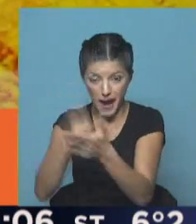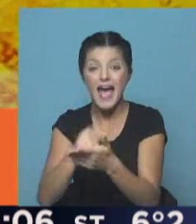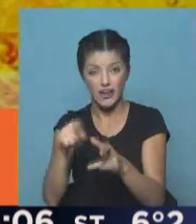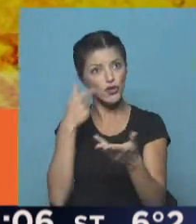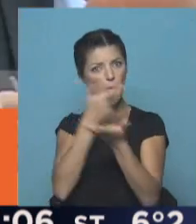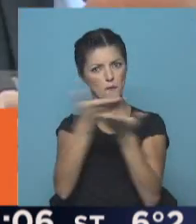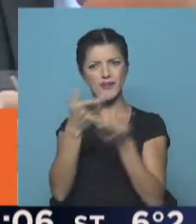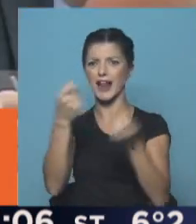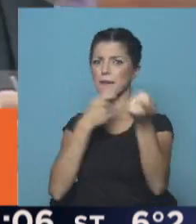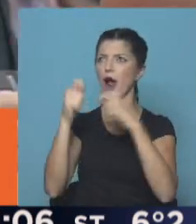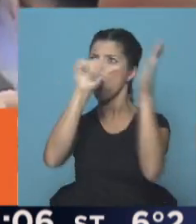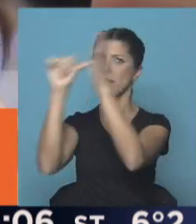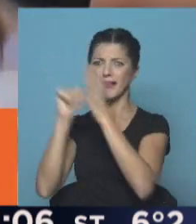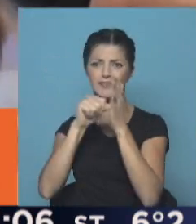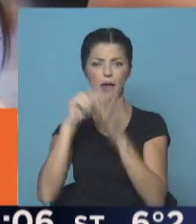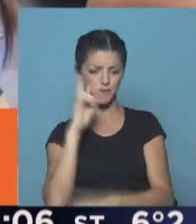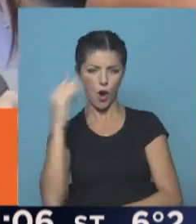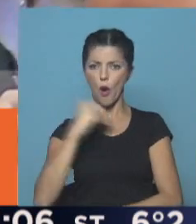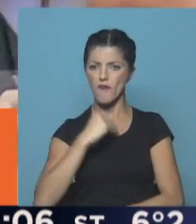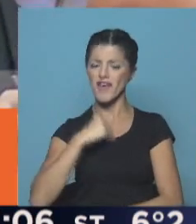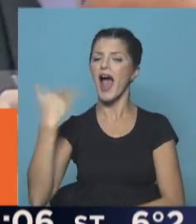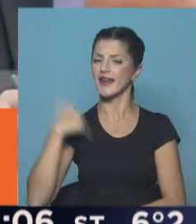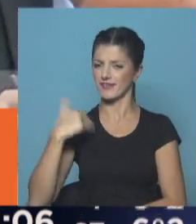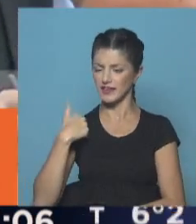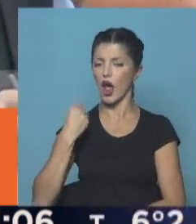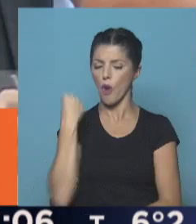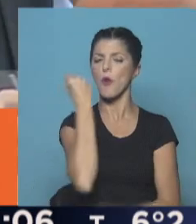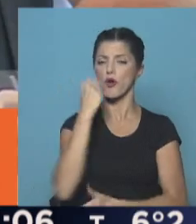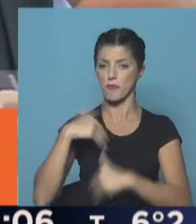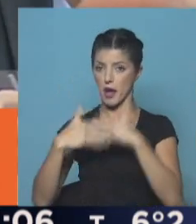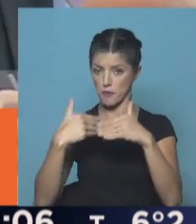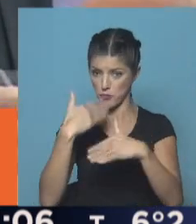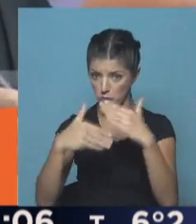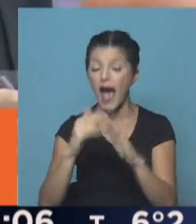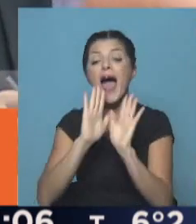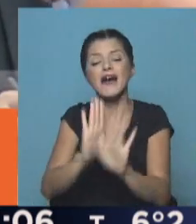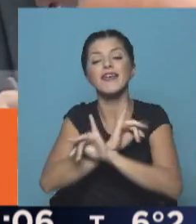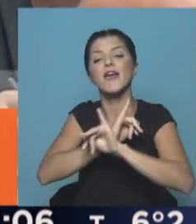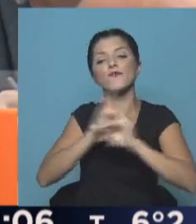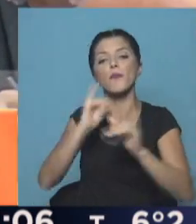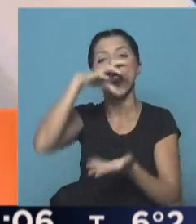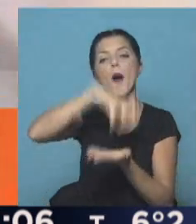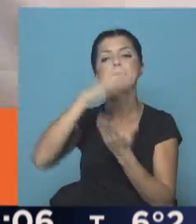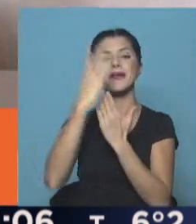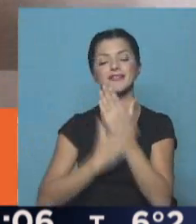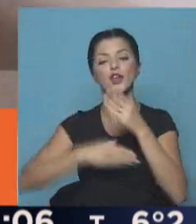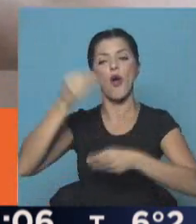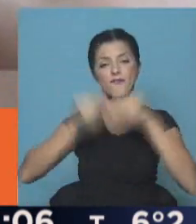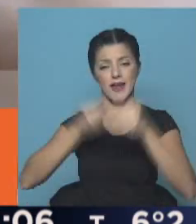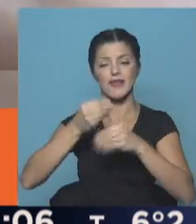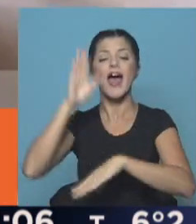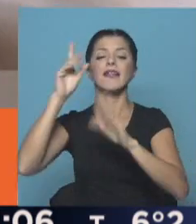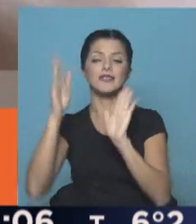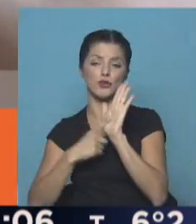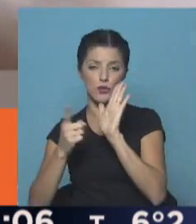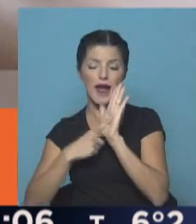confianza del mercado internacional en la normalización de la economía argentina, señalaron desde el Ministerio de Finanzas que conduce Luis